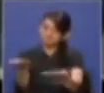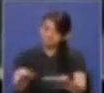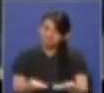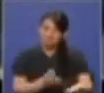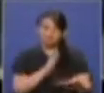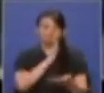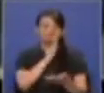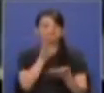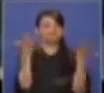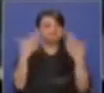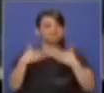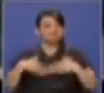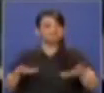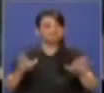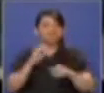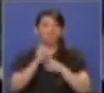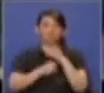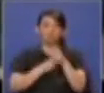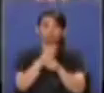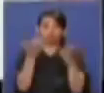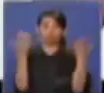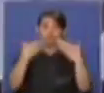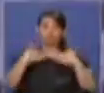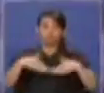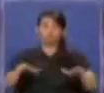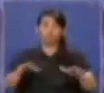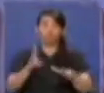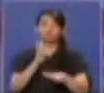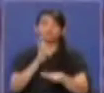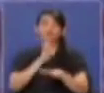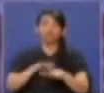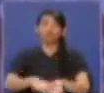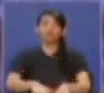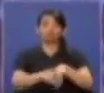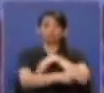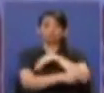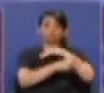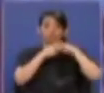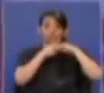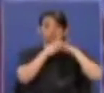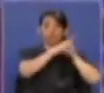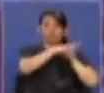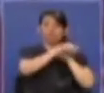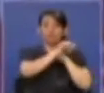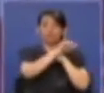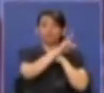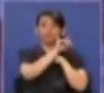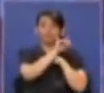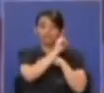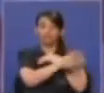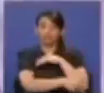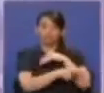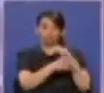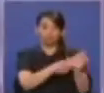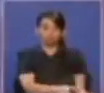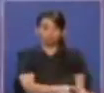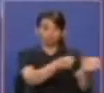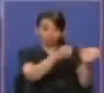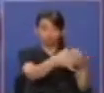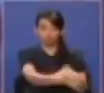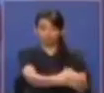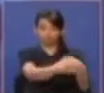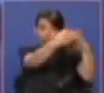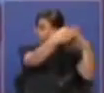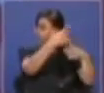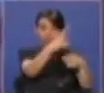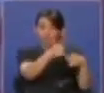Miren, estamos terminando el otro año el acueducto de la refinería del Pacífico, obra que es parte de ruta crítica para